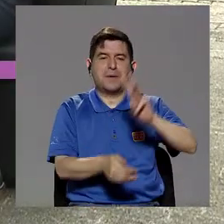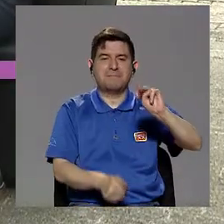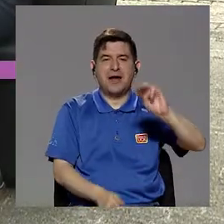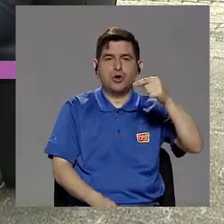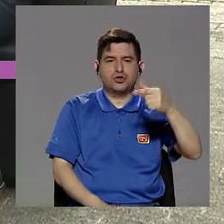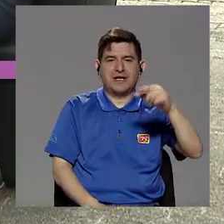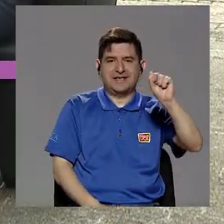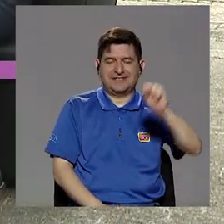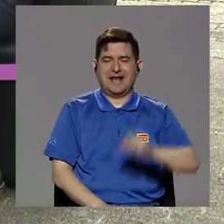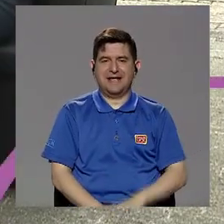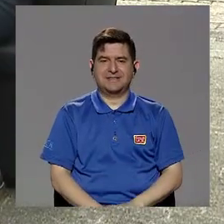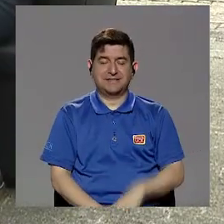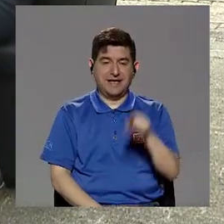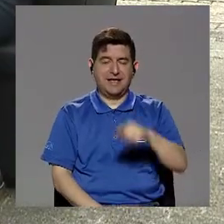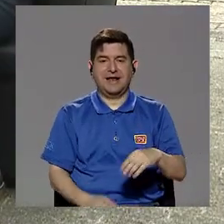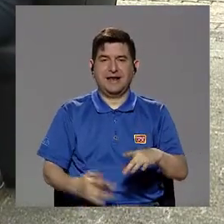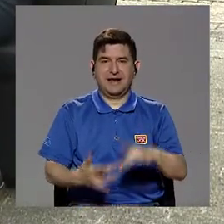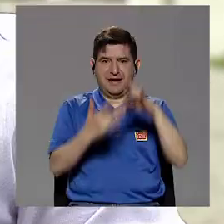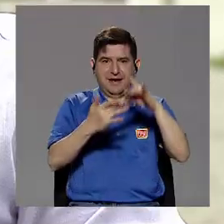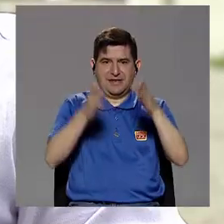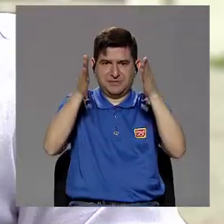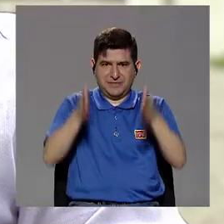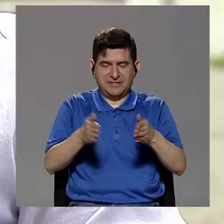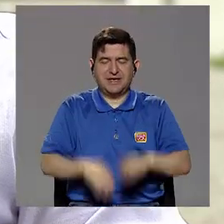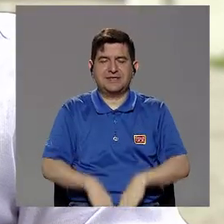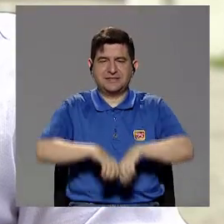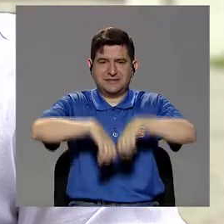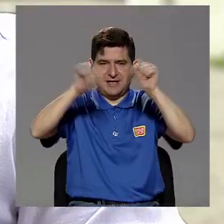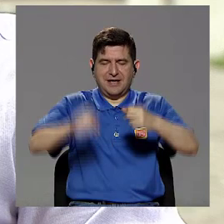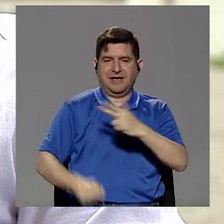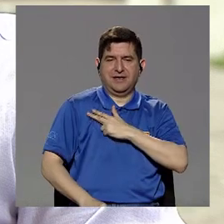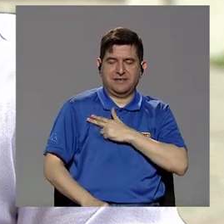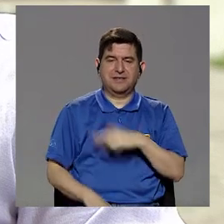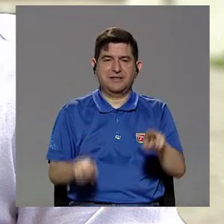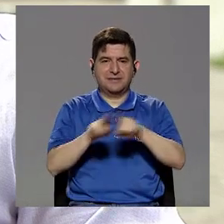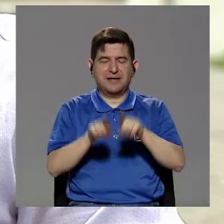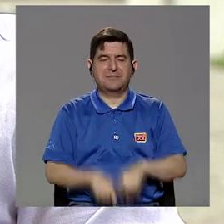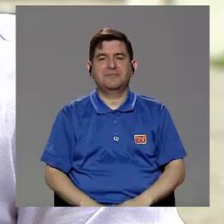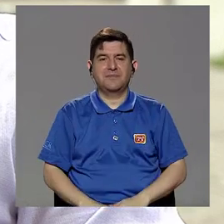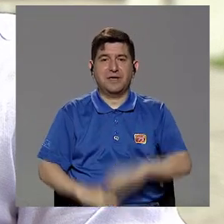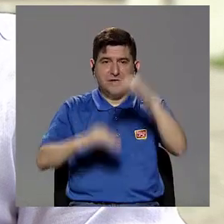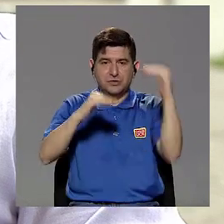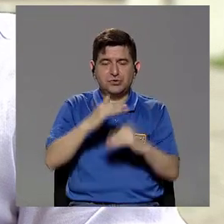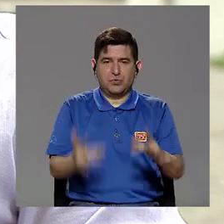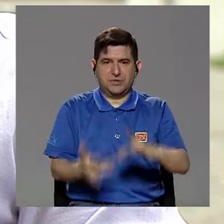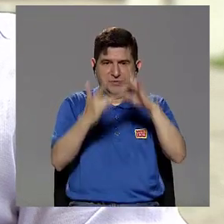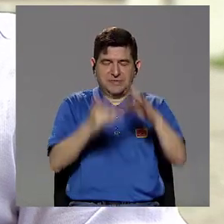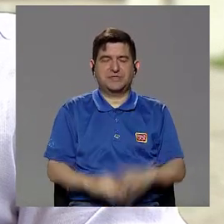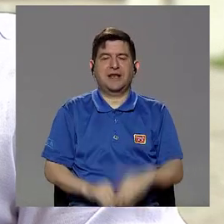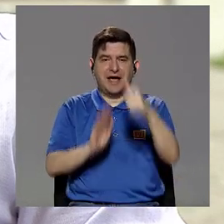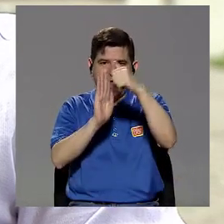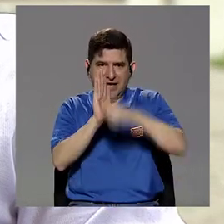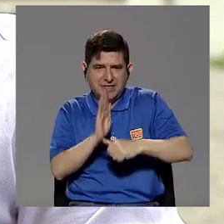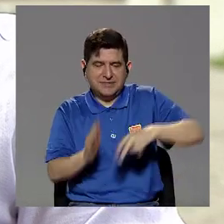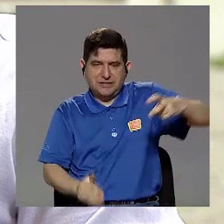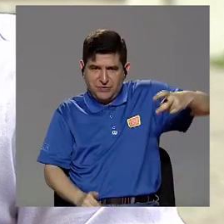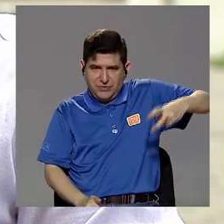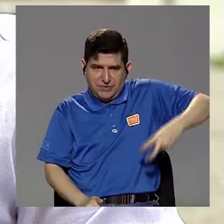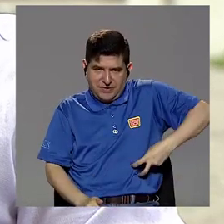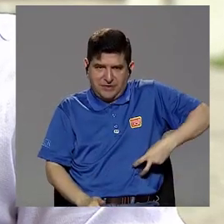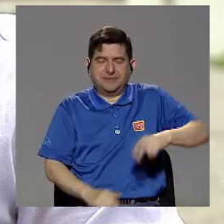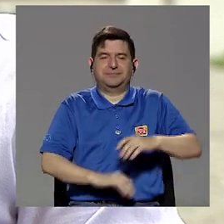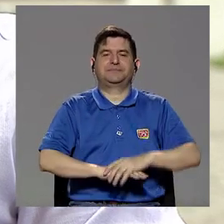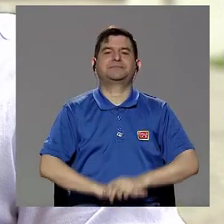doctor Mario González Salas. Él es urólogo de especialidad, además subespecialista en laparoscopía y en